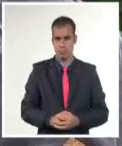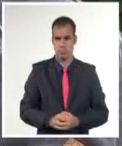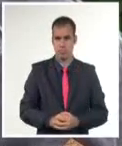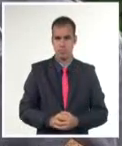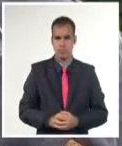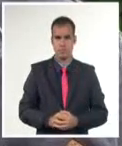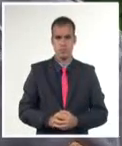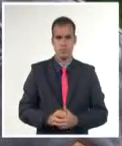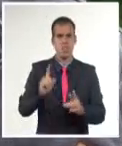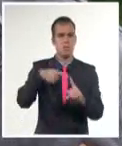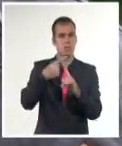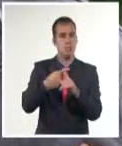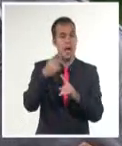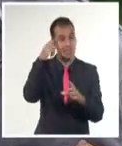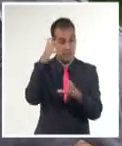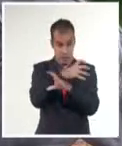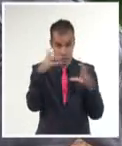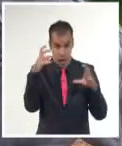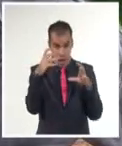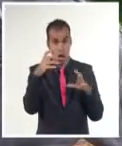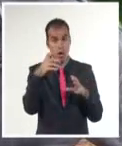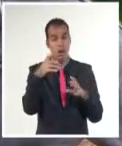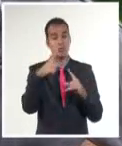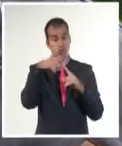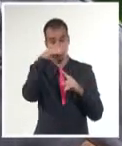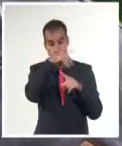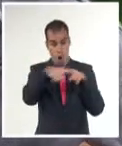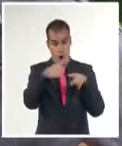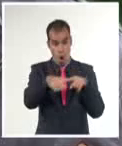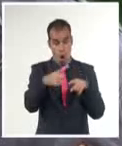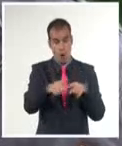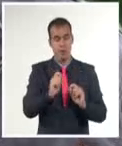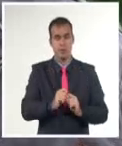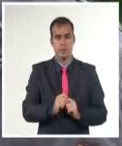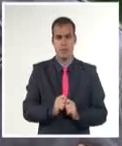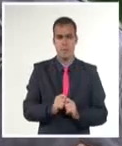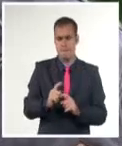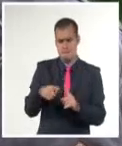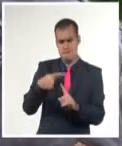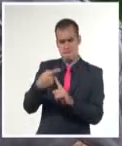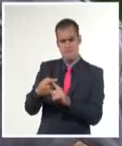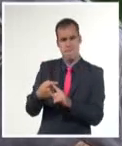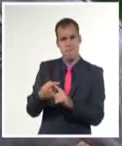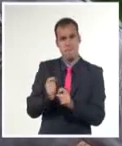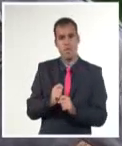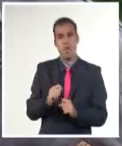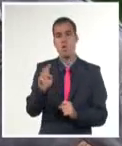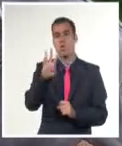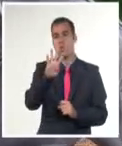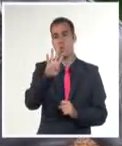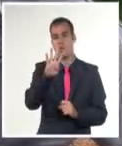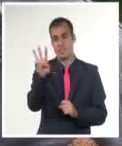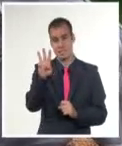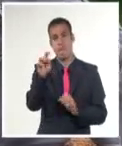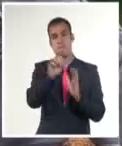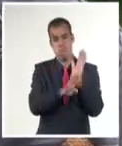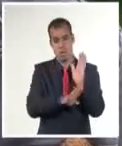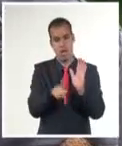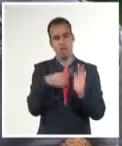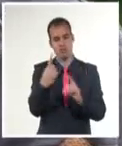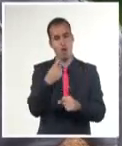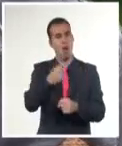la aplicación de la ciencia y la técnica, unido también a la aplicación de las 43 medidas,